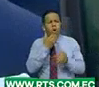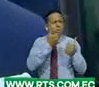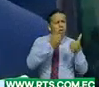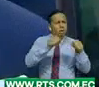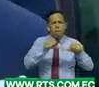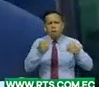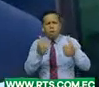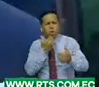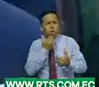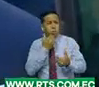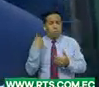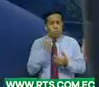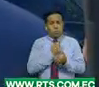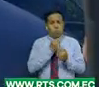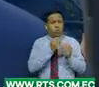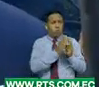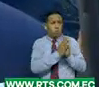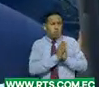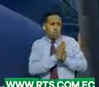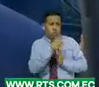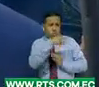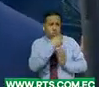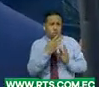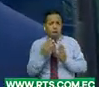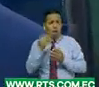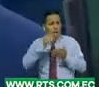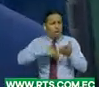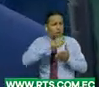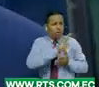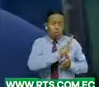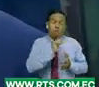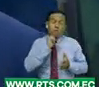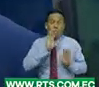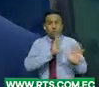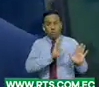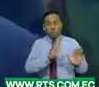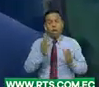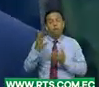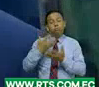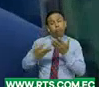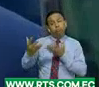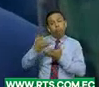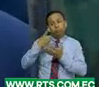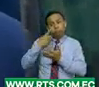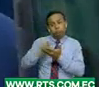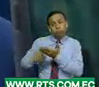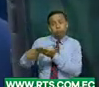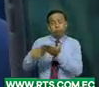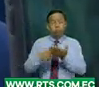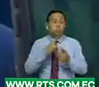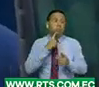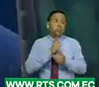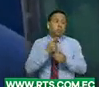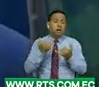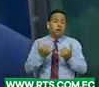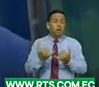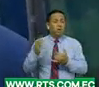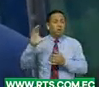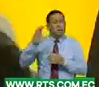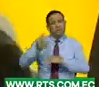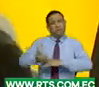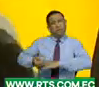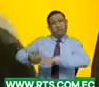instrumentar ciertos pedidos u otros que ella puede también instrumentar porque tenemos esta dificultad con la corte constitucional